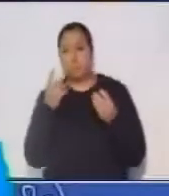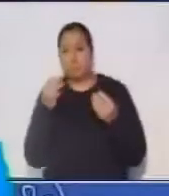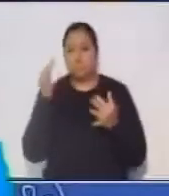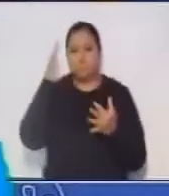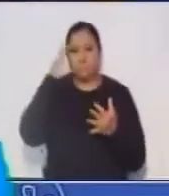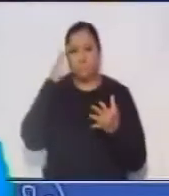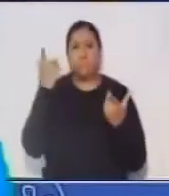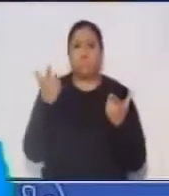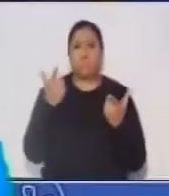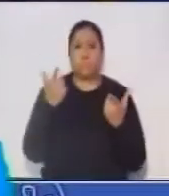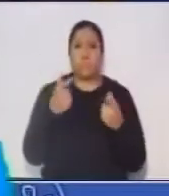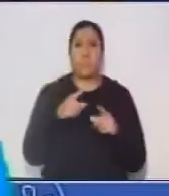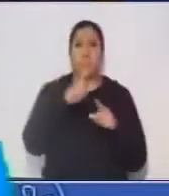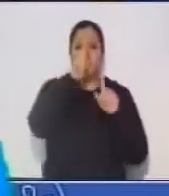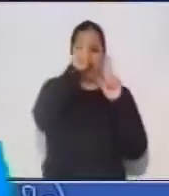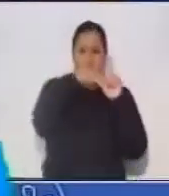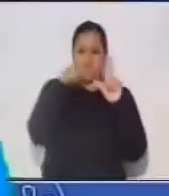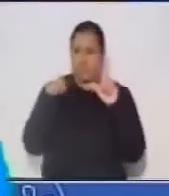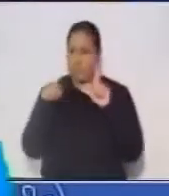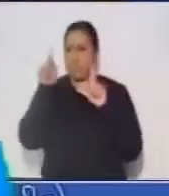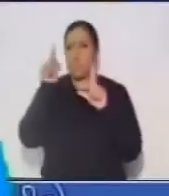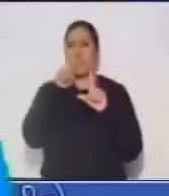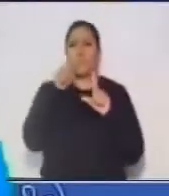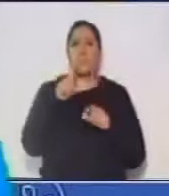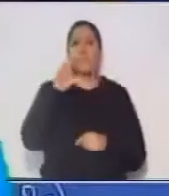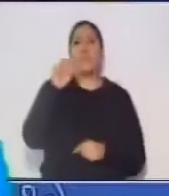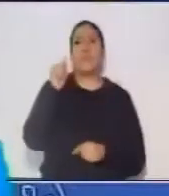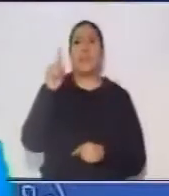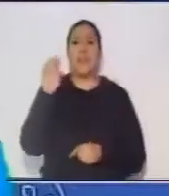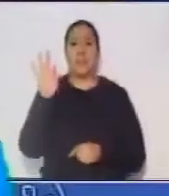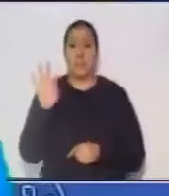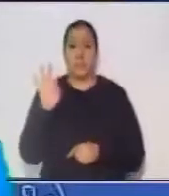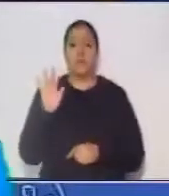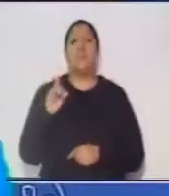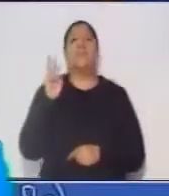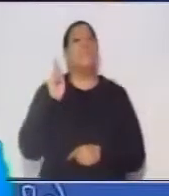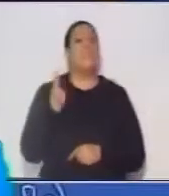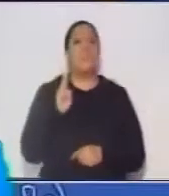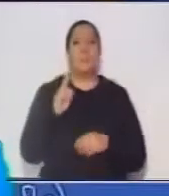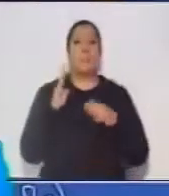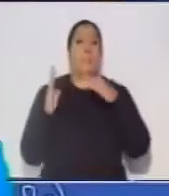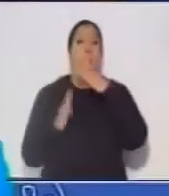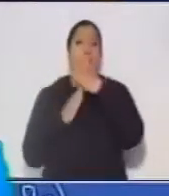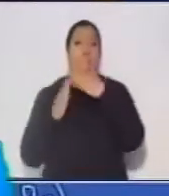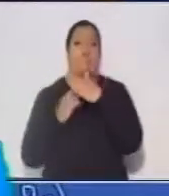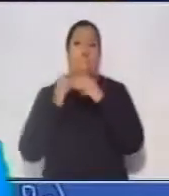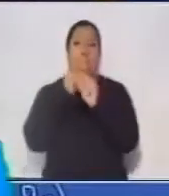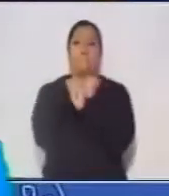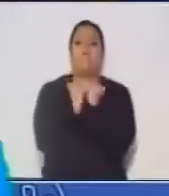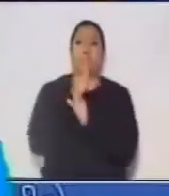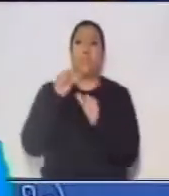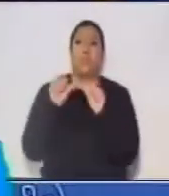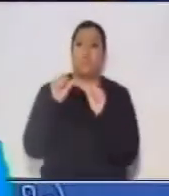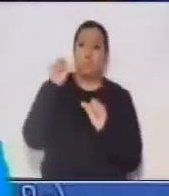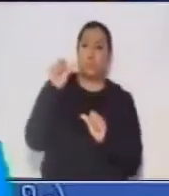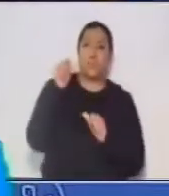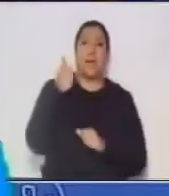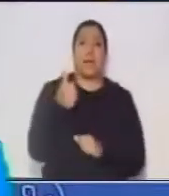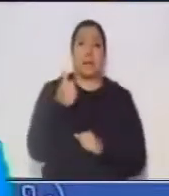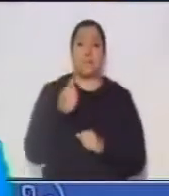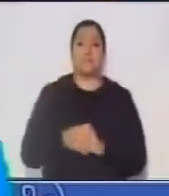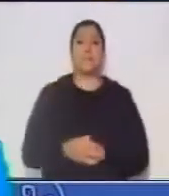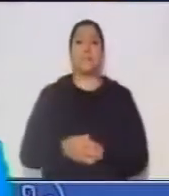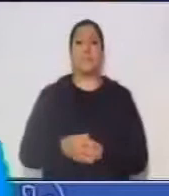el área del paralelogramo multiplicamos siempre base por altura. Ahora, ¿qué hacemos para calcular